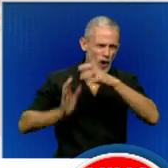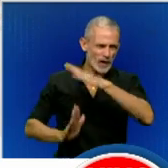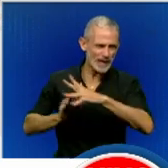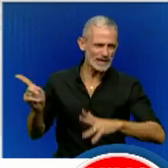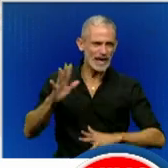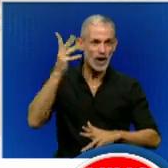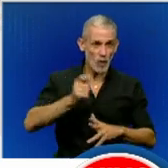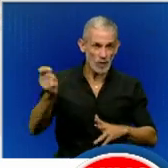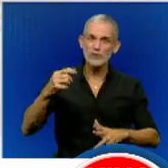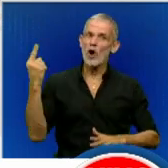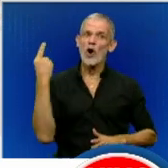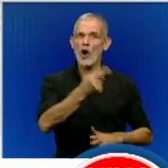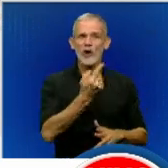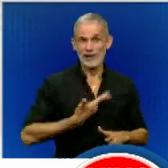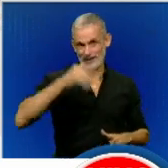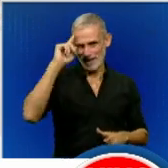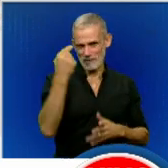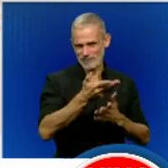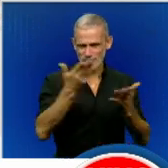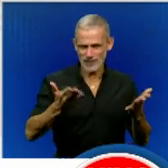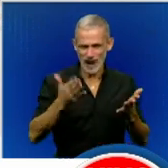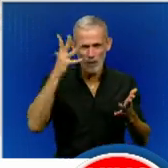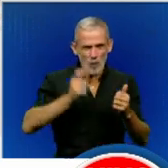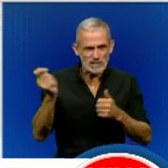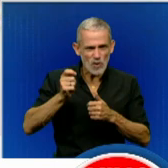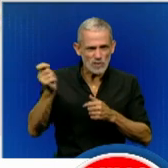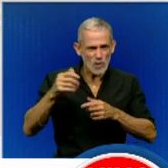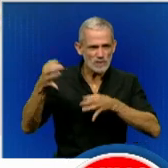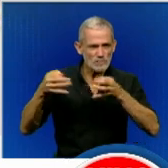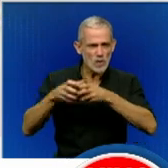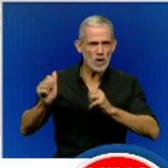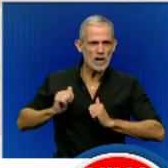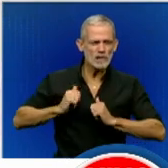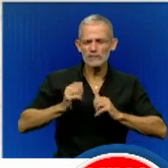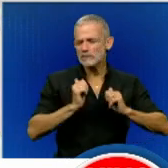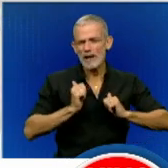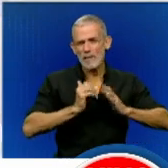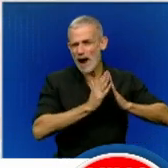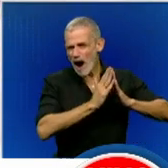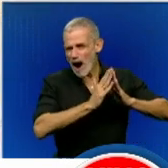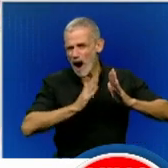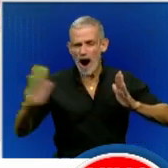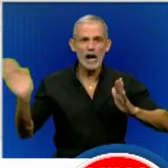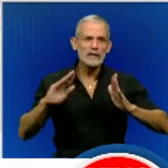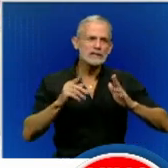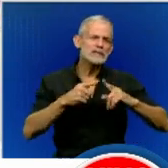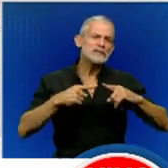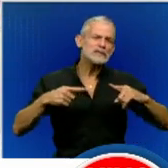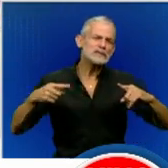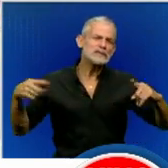en contra del estado nacional debían esperar todo un largo proceso judicial